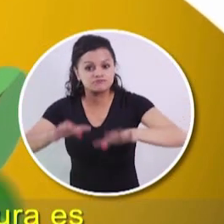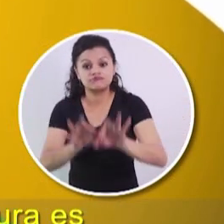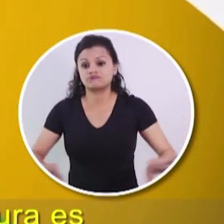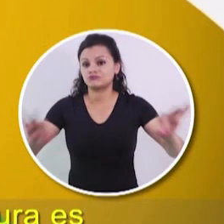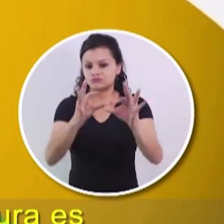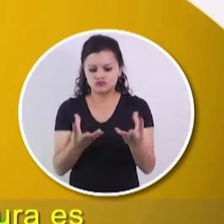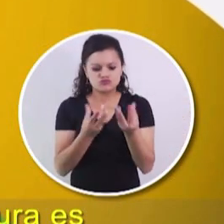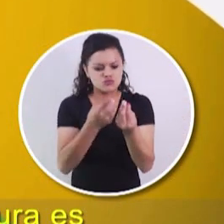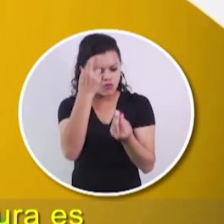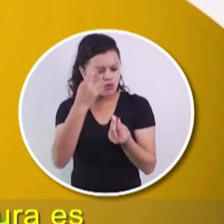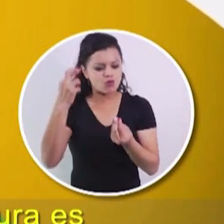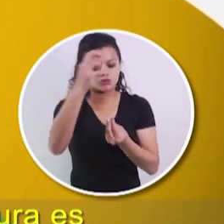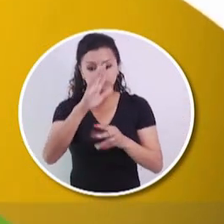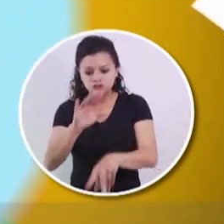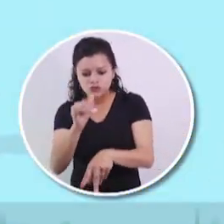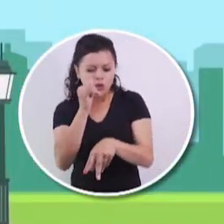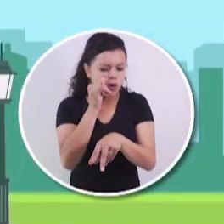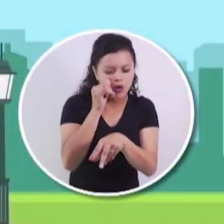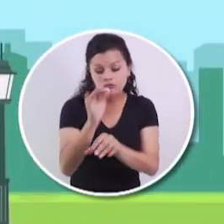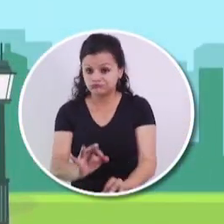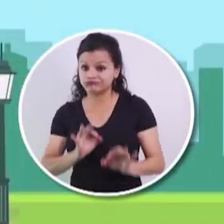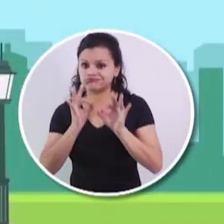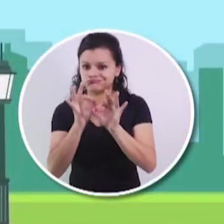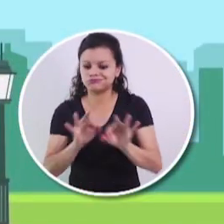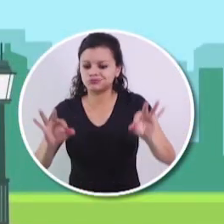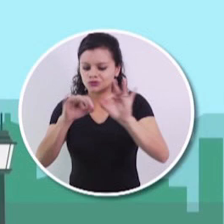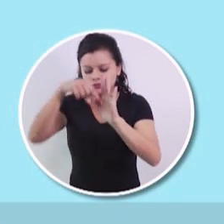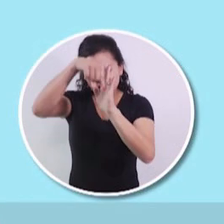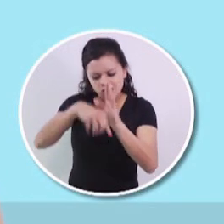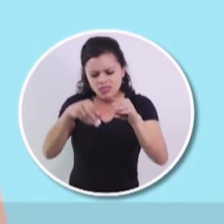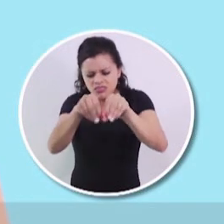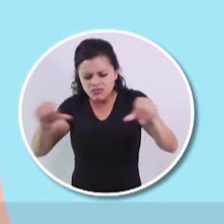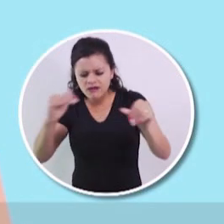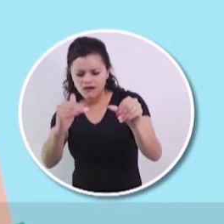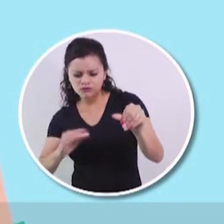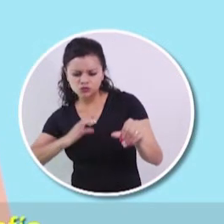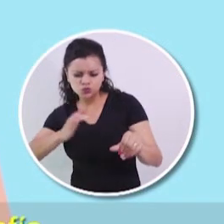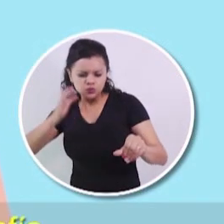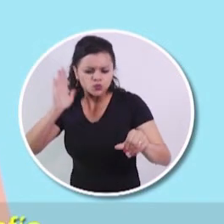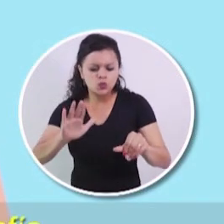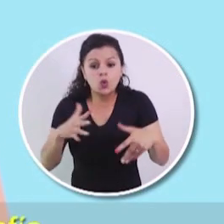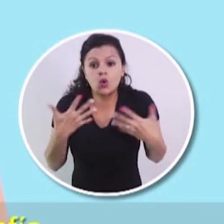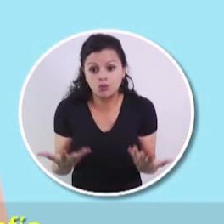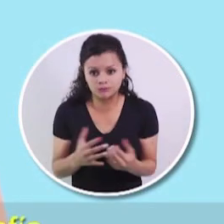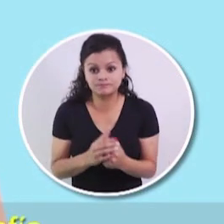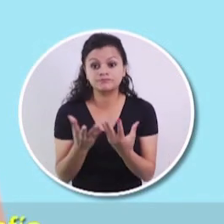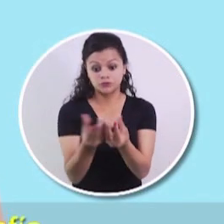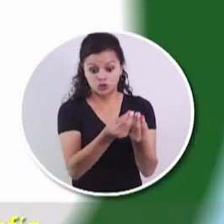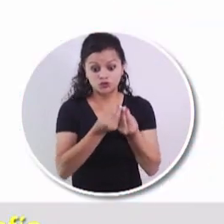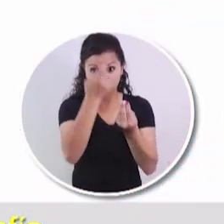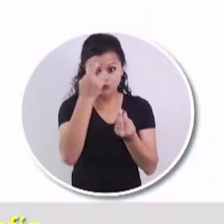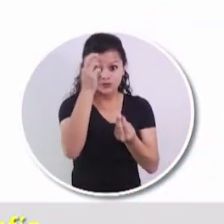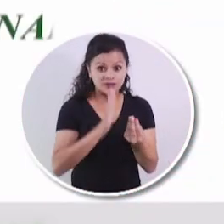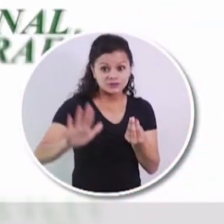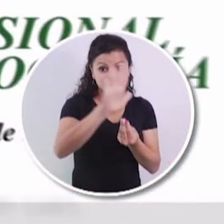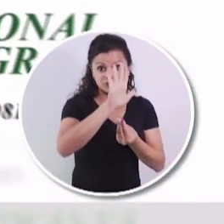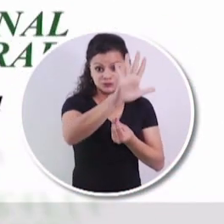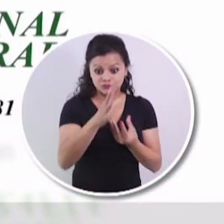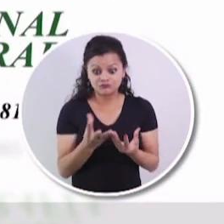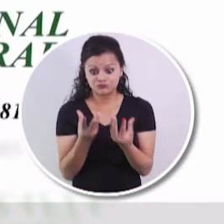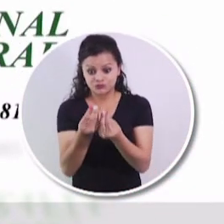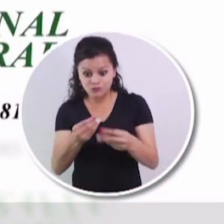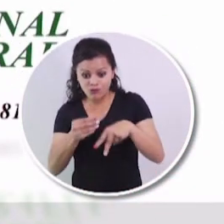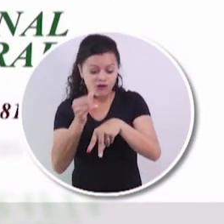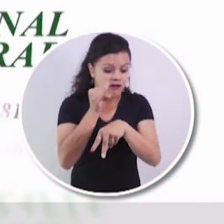Para realizar cualquier obra de infraestructura es indispensable contar con una eficaz labor topográfica para conocer con precisión las características físicas de un terreno.